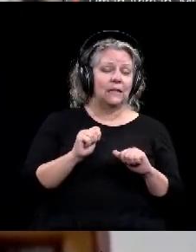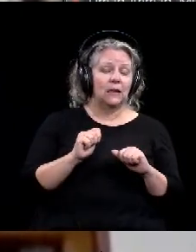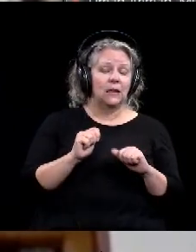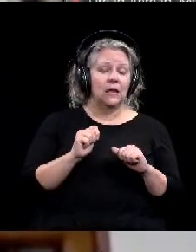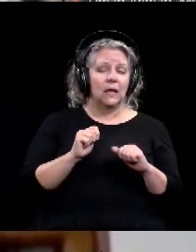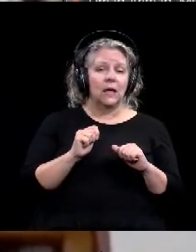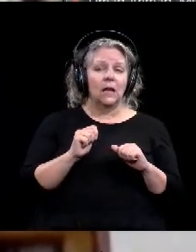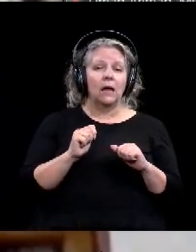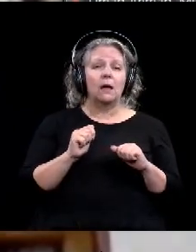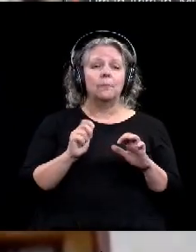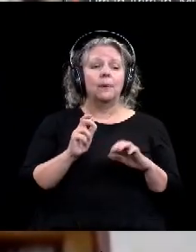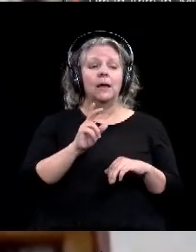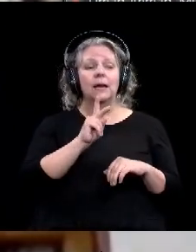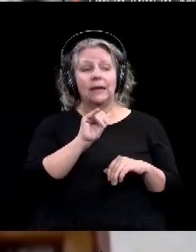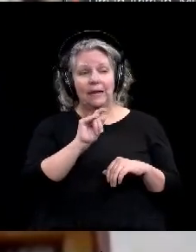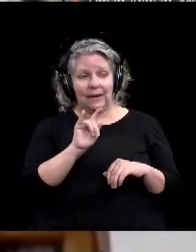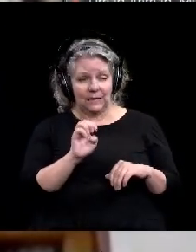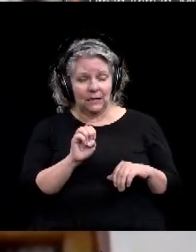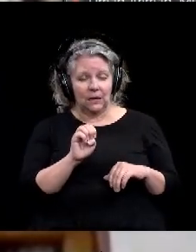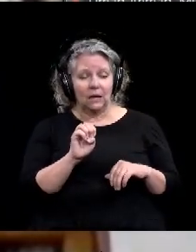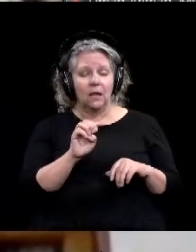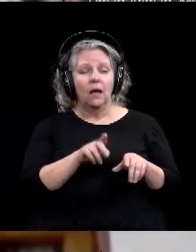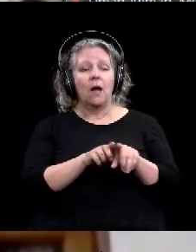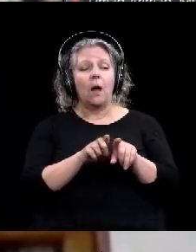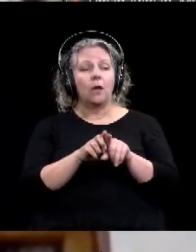nuestra población de